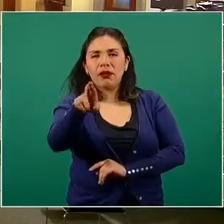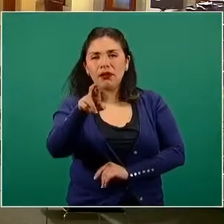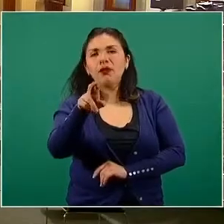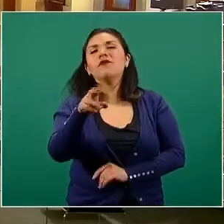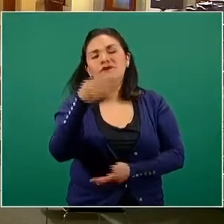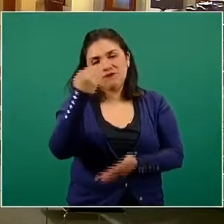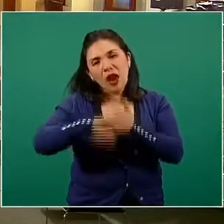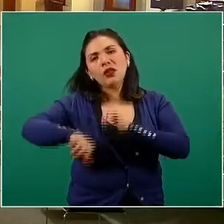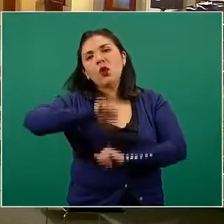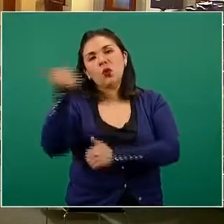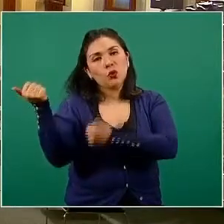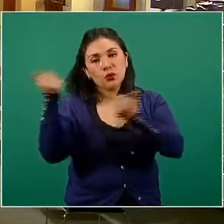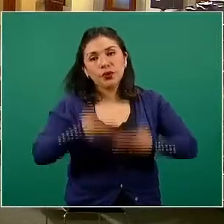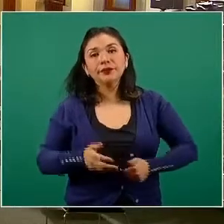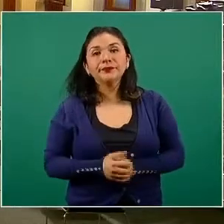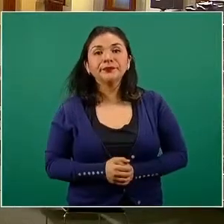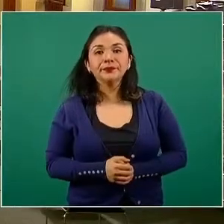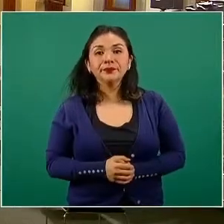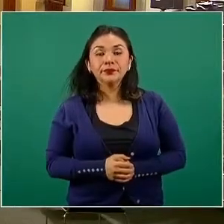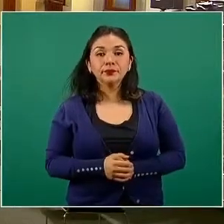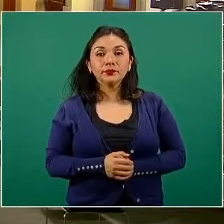siguiente.